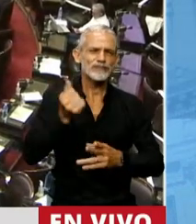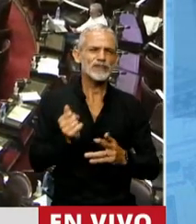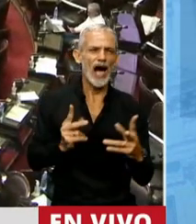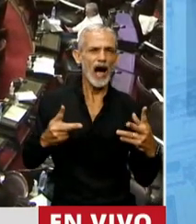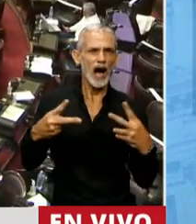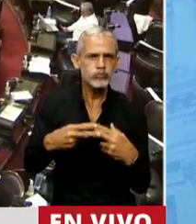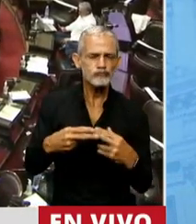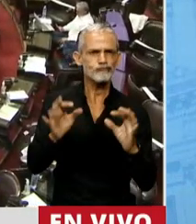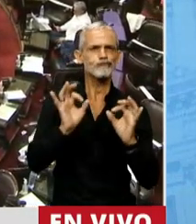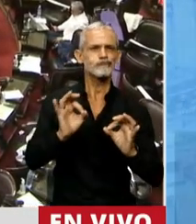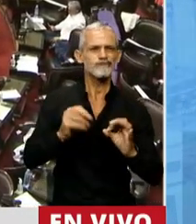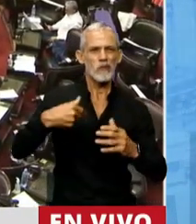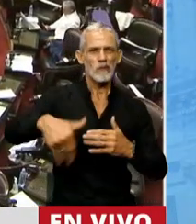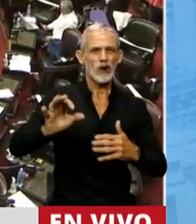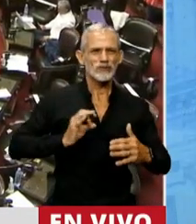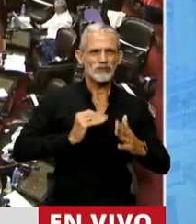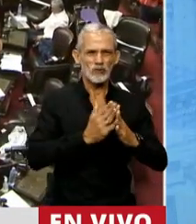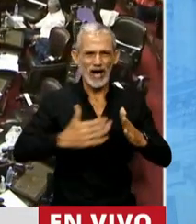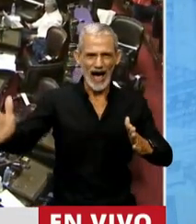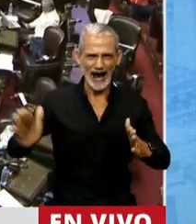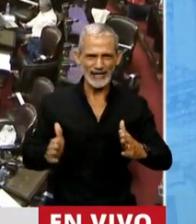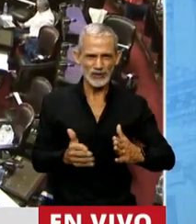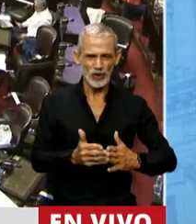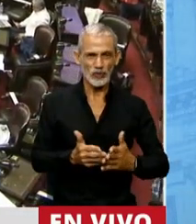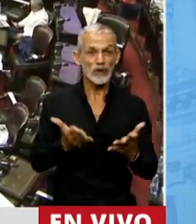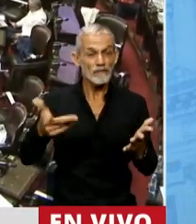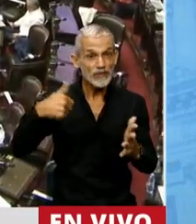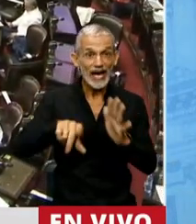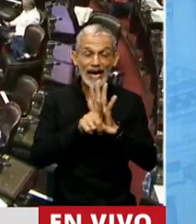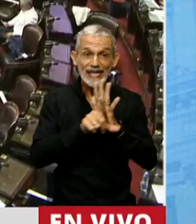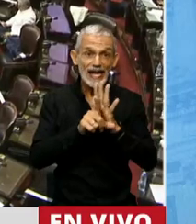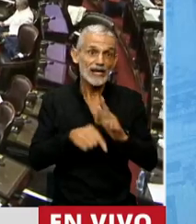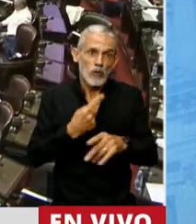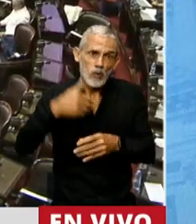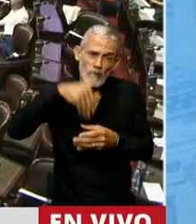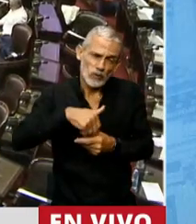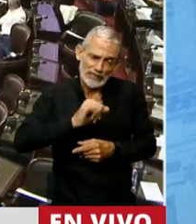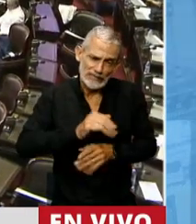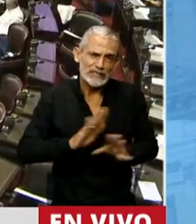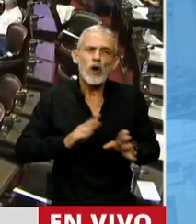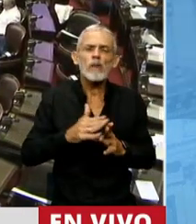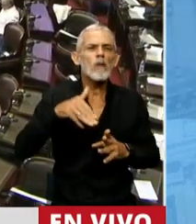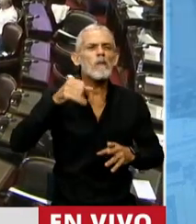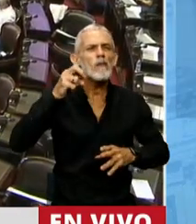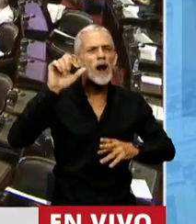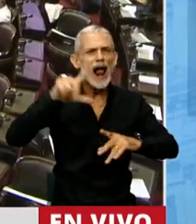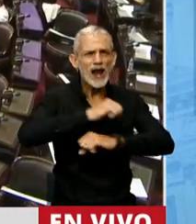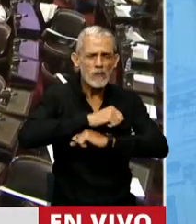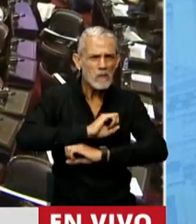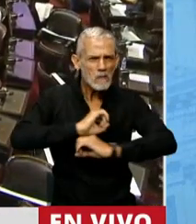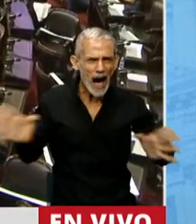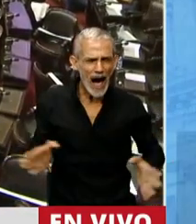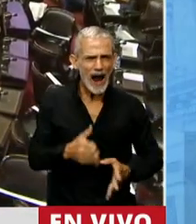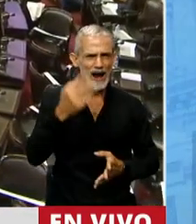ajuste para los próximos años. Digo también que esta ley es invotable porque es inmoral, con